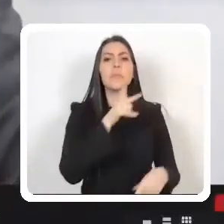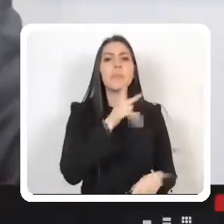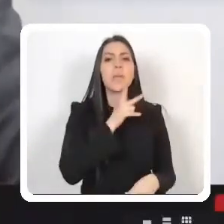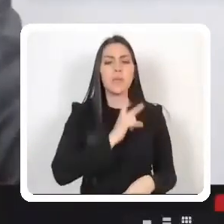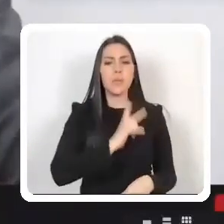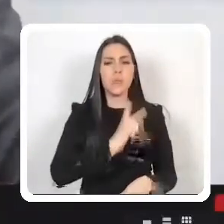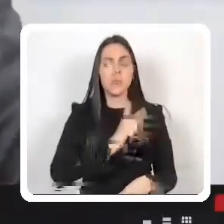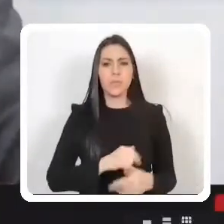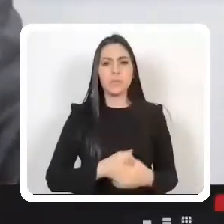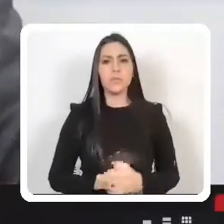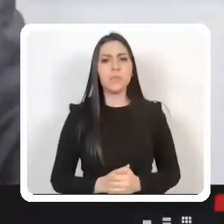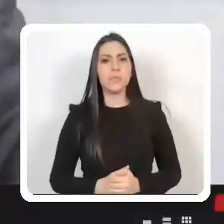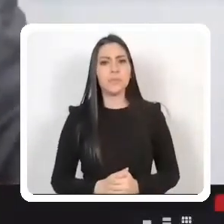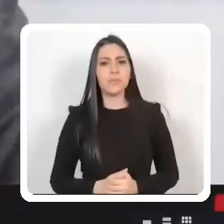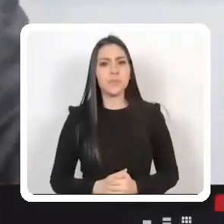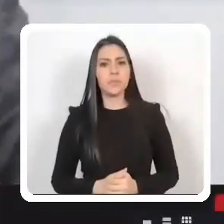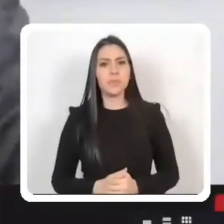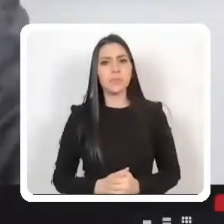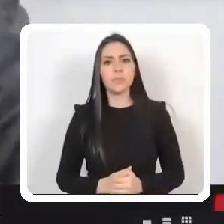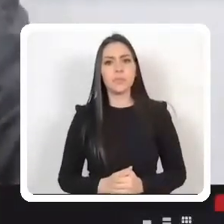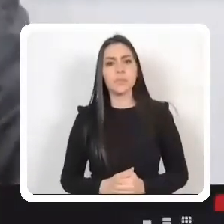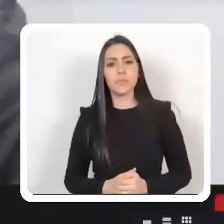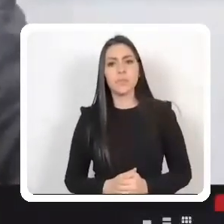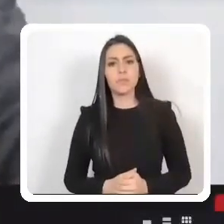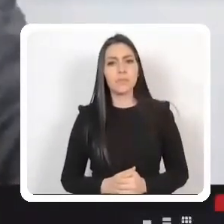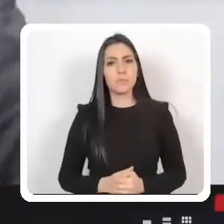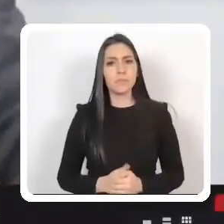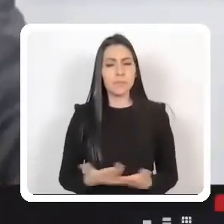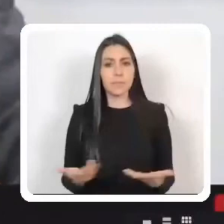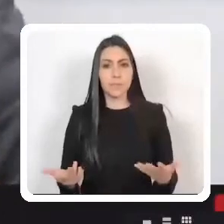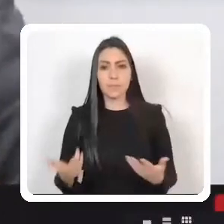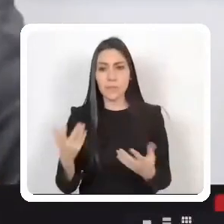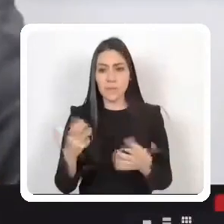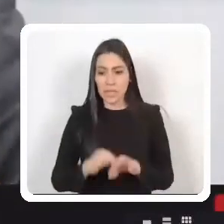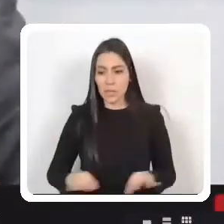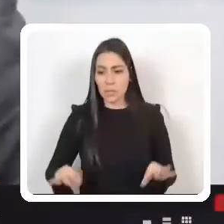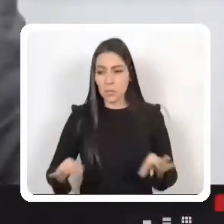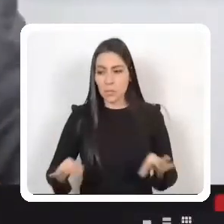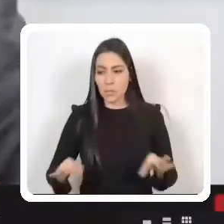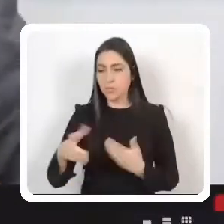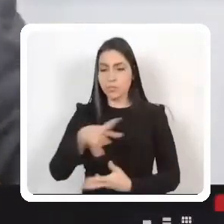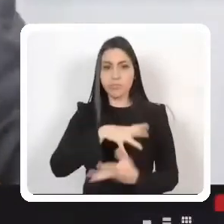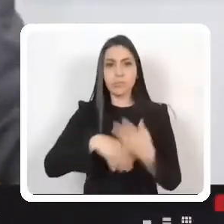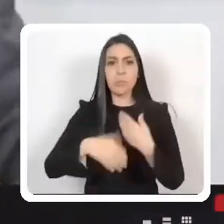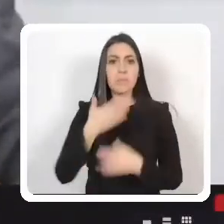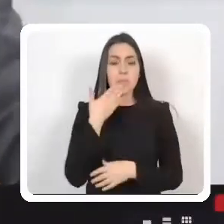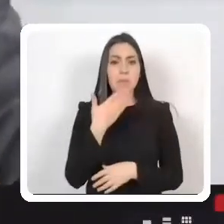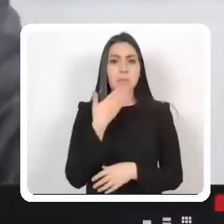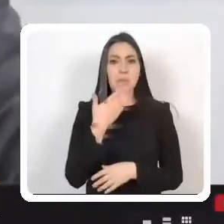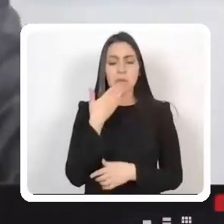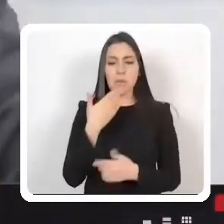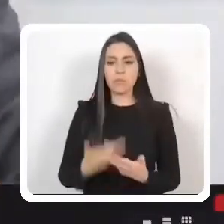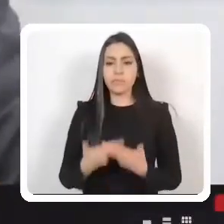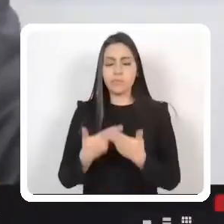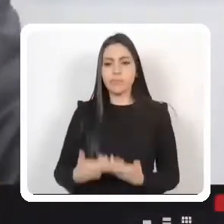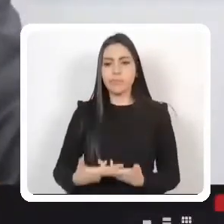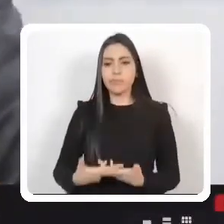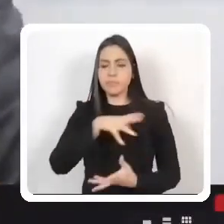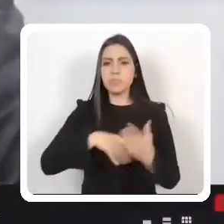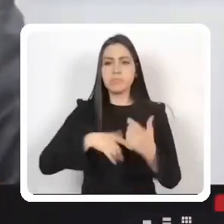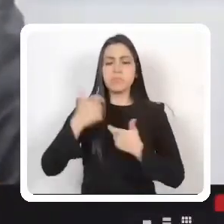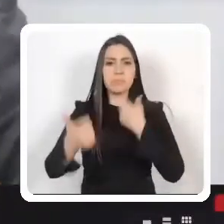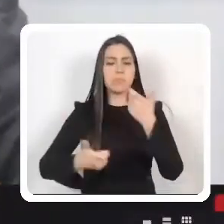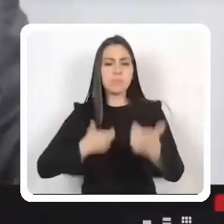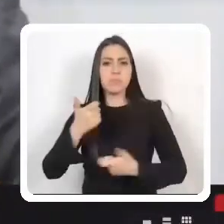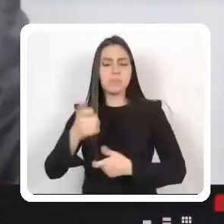derivados, con importante flujo de recursos y alta rentabilidad. Sin embargo, la